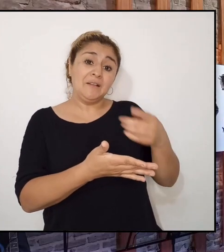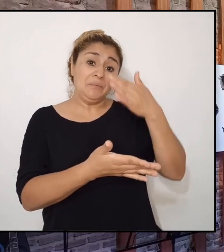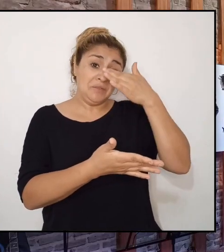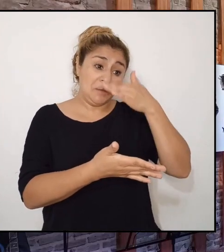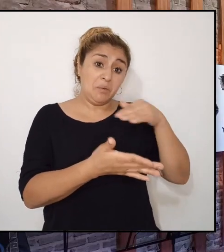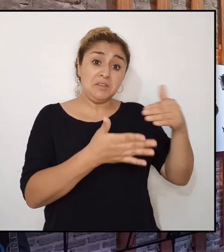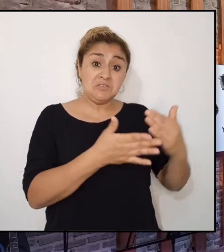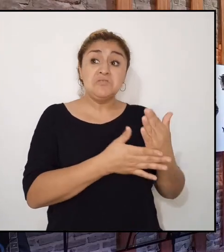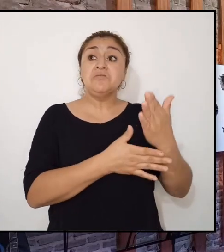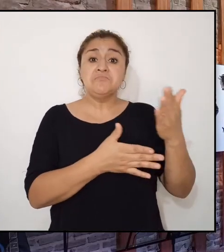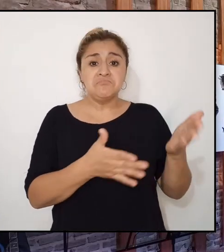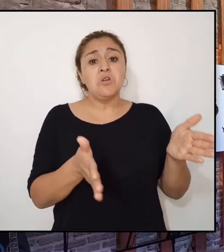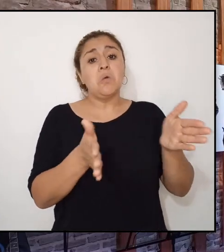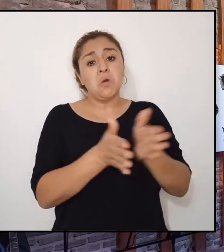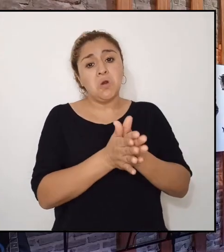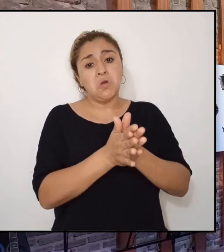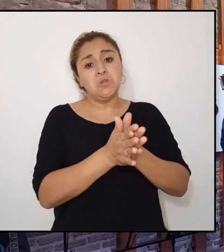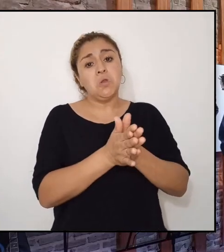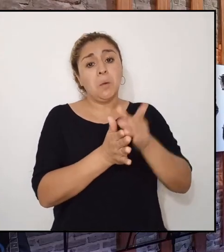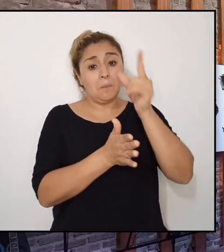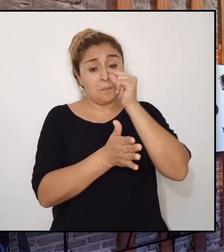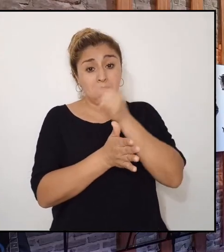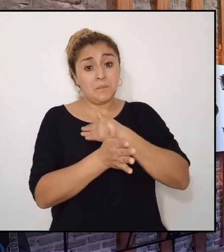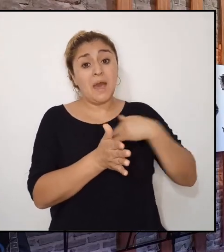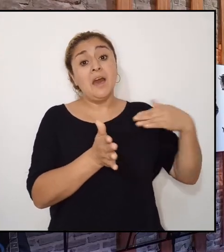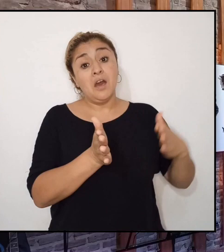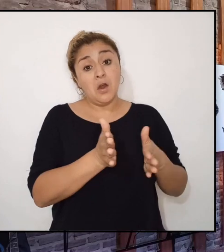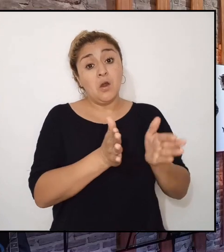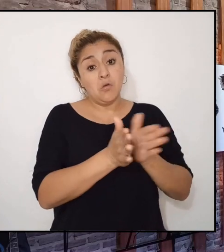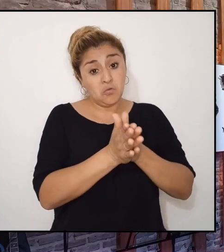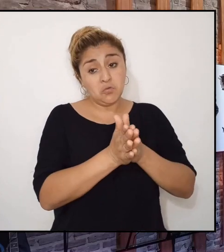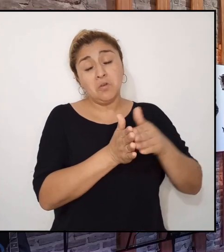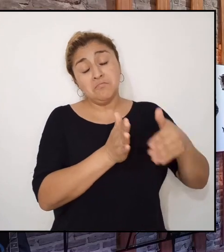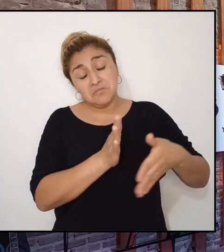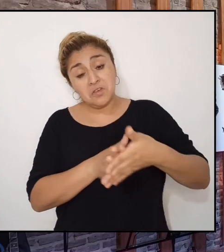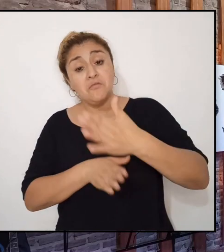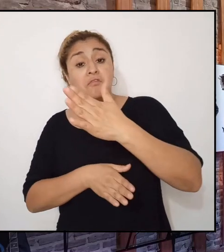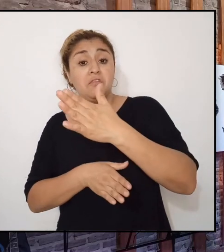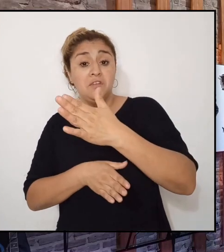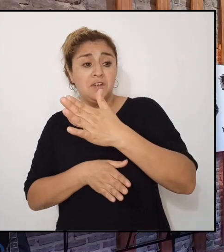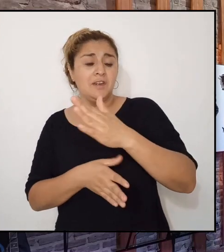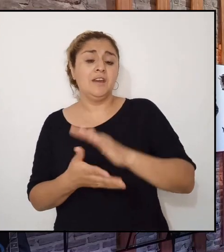que rebelde, que los padres le decían andar para allá y él se iba para el otro lado. No, acá